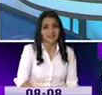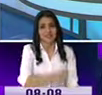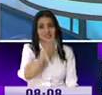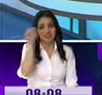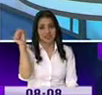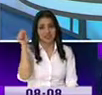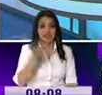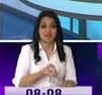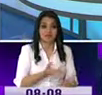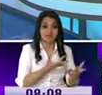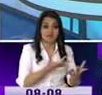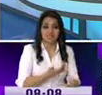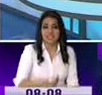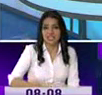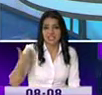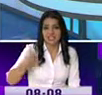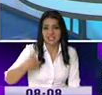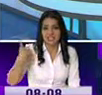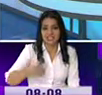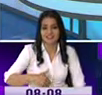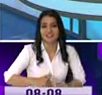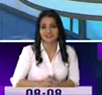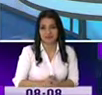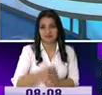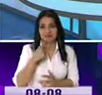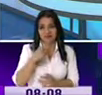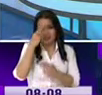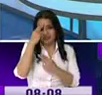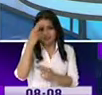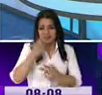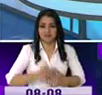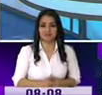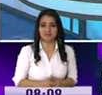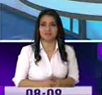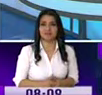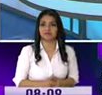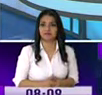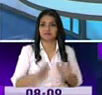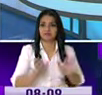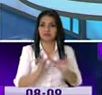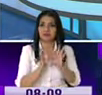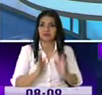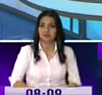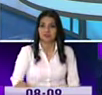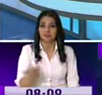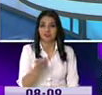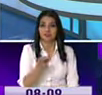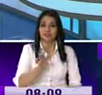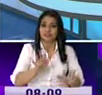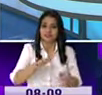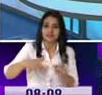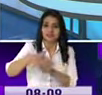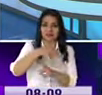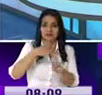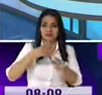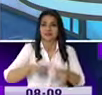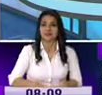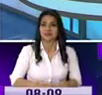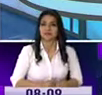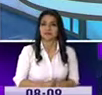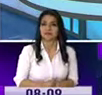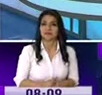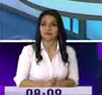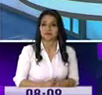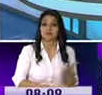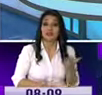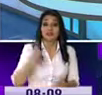Argentina. Vamos a jugar por el honor. Así que, mira, mi querido Robert, Berito, este es el ambiente que se vive todavía a estas horas. Por lo menos el